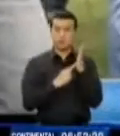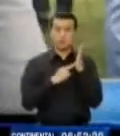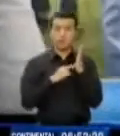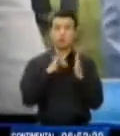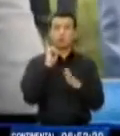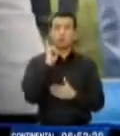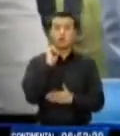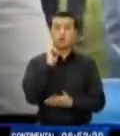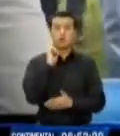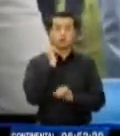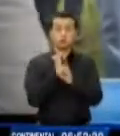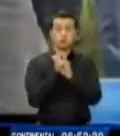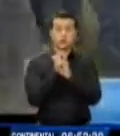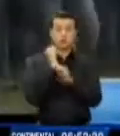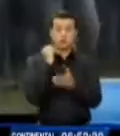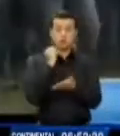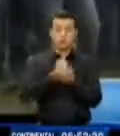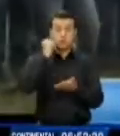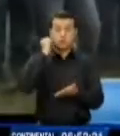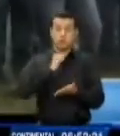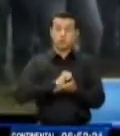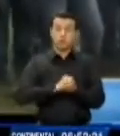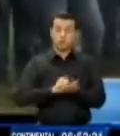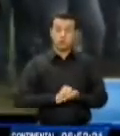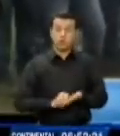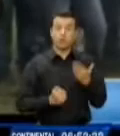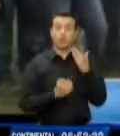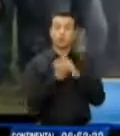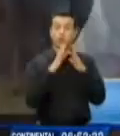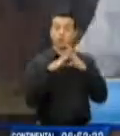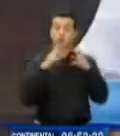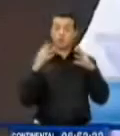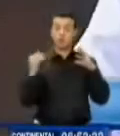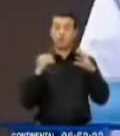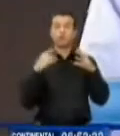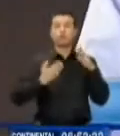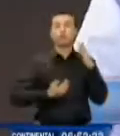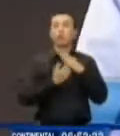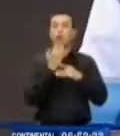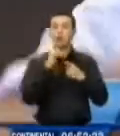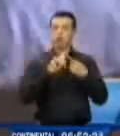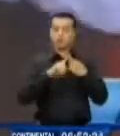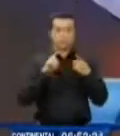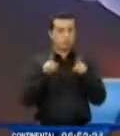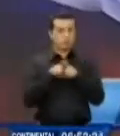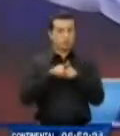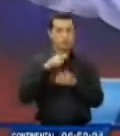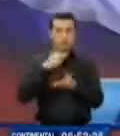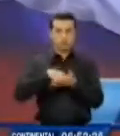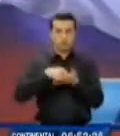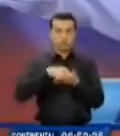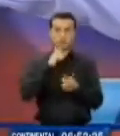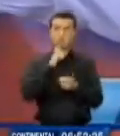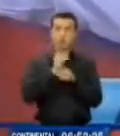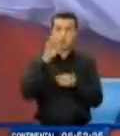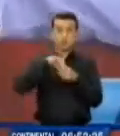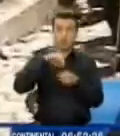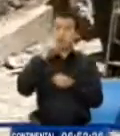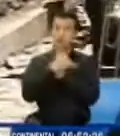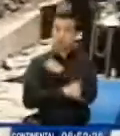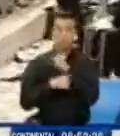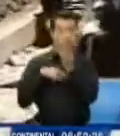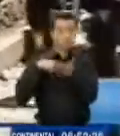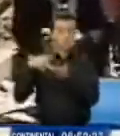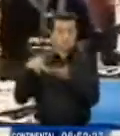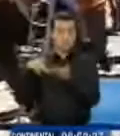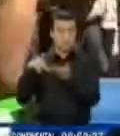de Propiedad Intelectual una nueva variedad de cacao fino de aroma y también cobraremos patente cuando mandemos Sevilla fuera del país.